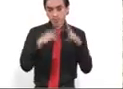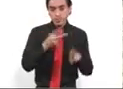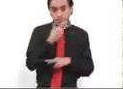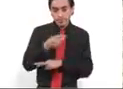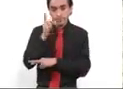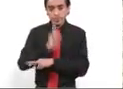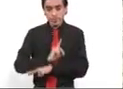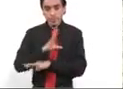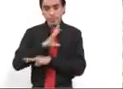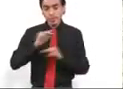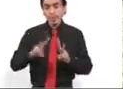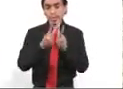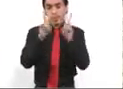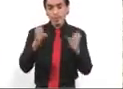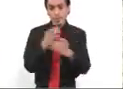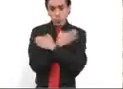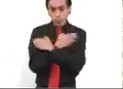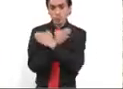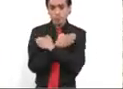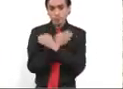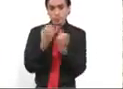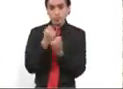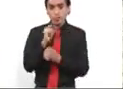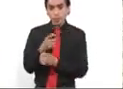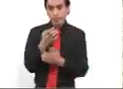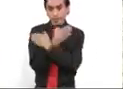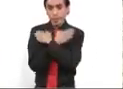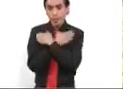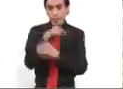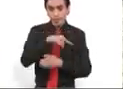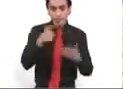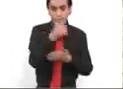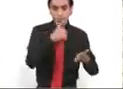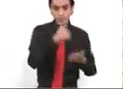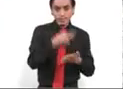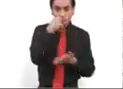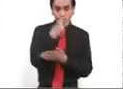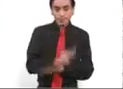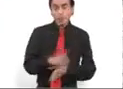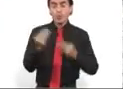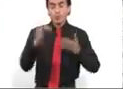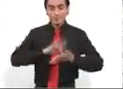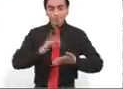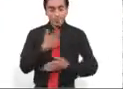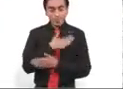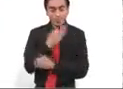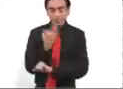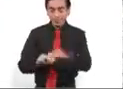fue para hablar sobre educación y en particular la educación en la Ciudad de México. Muchas